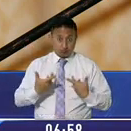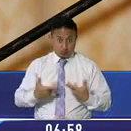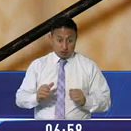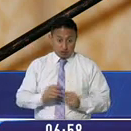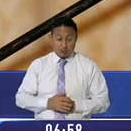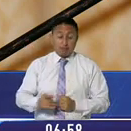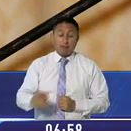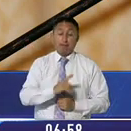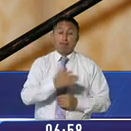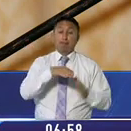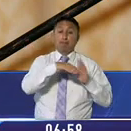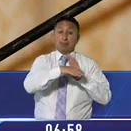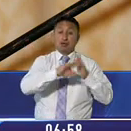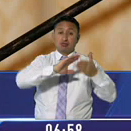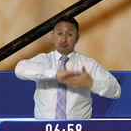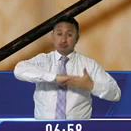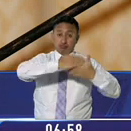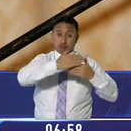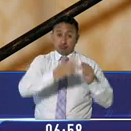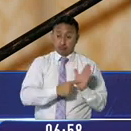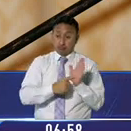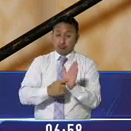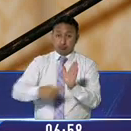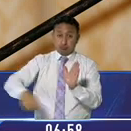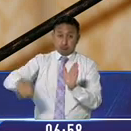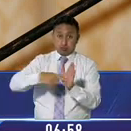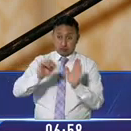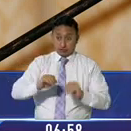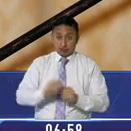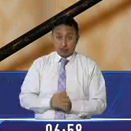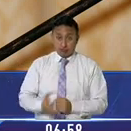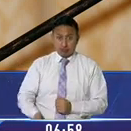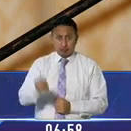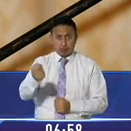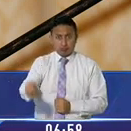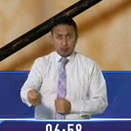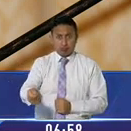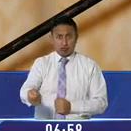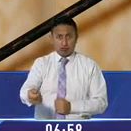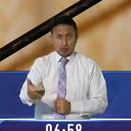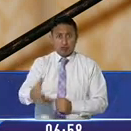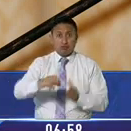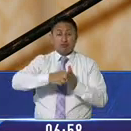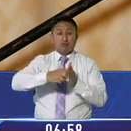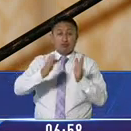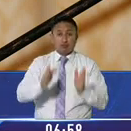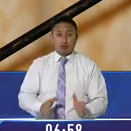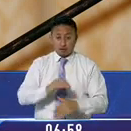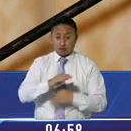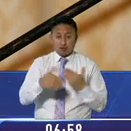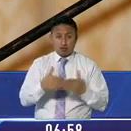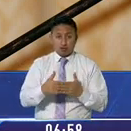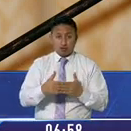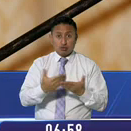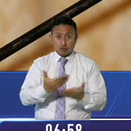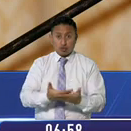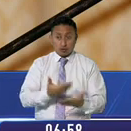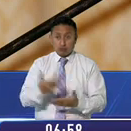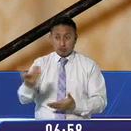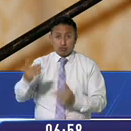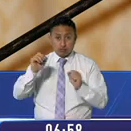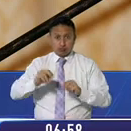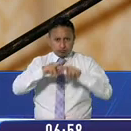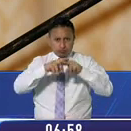nuestras cuentas y el sigilo bancario y hemos entregado al Contralor del Estado para que haga un examen